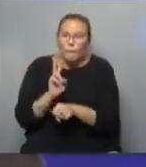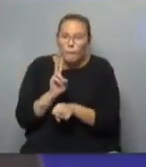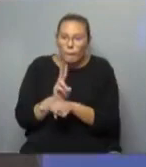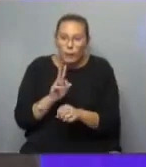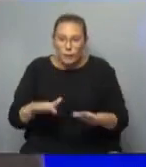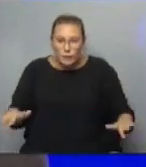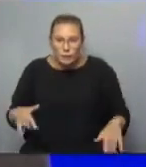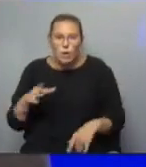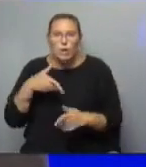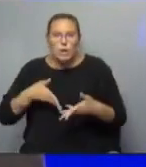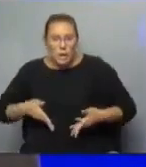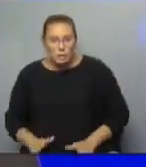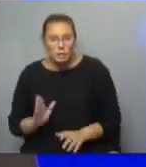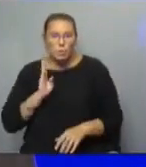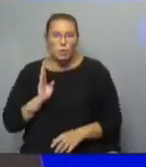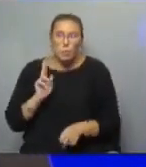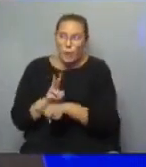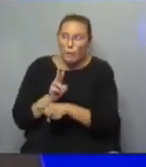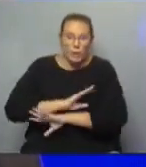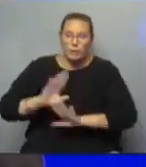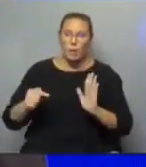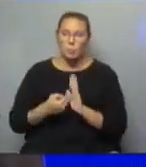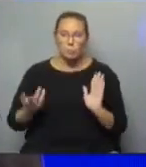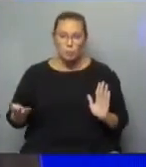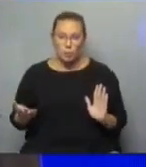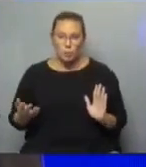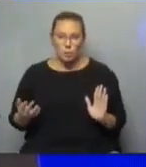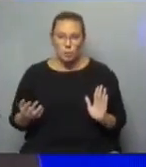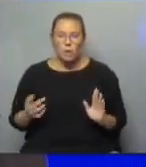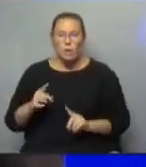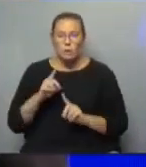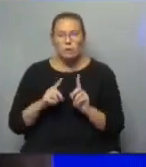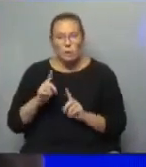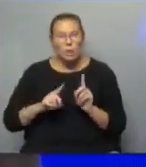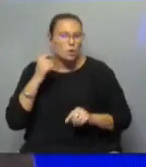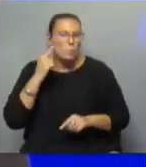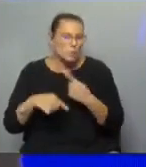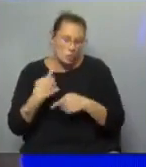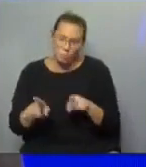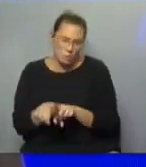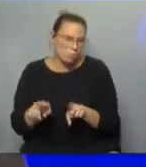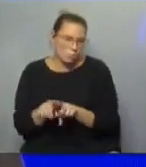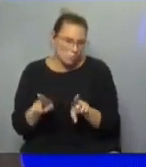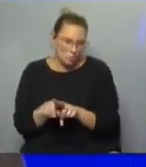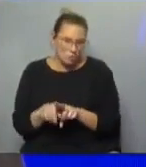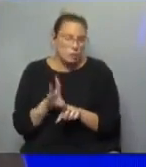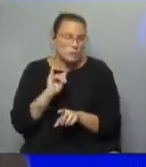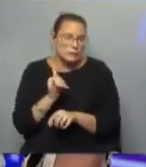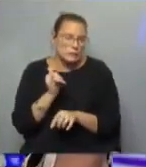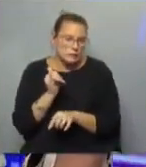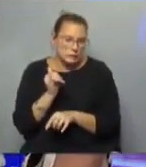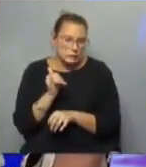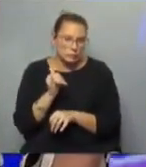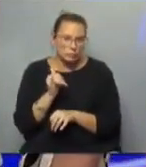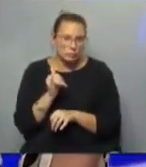y para eso nacieron las mujeres, y punto. Y mucha gente, te aseguro que todavía lo piensa. Sí, sí, ¿no? Clarísimo. O bueno,